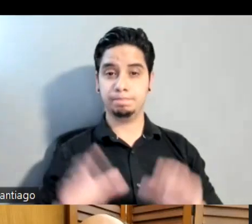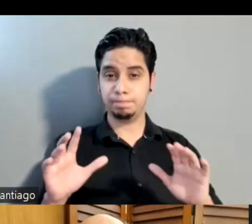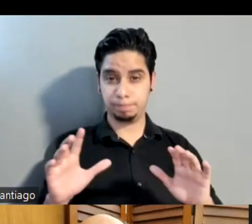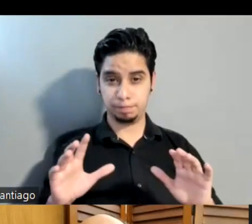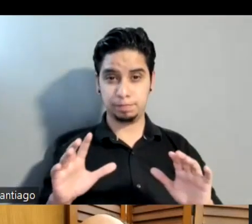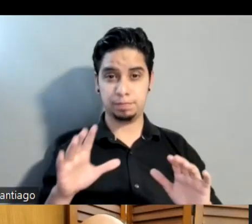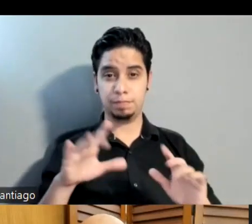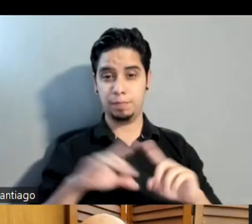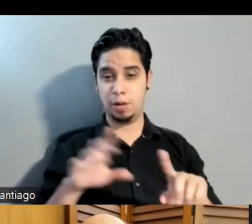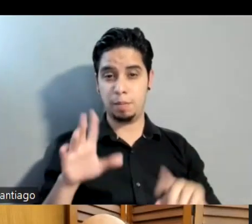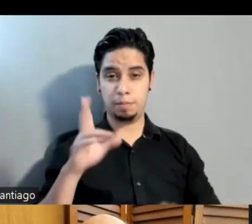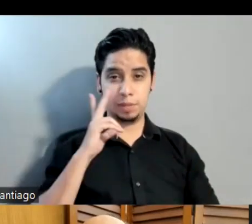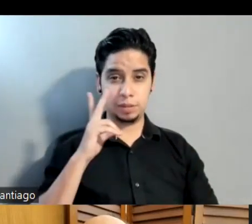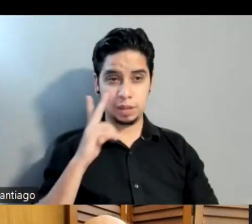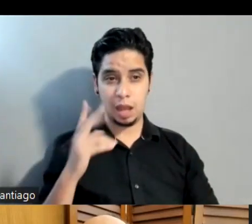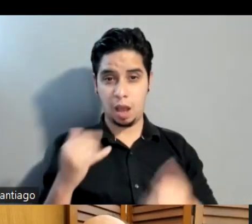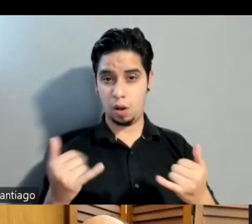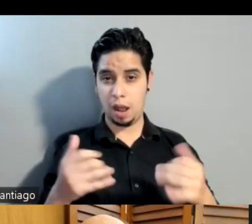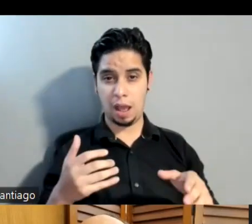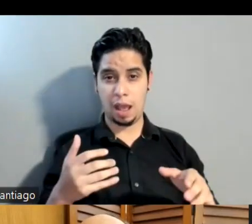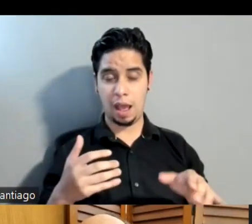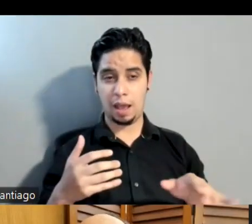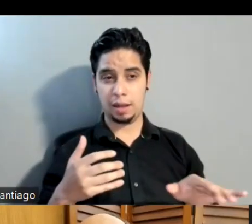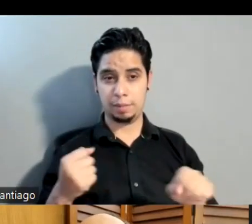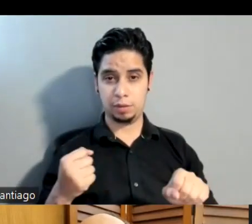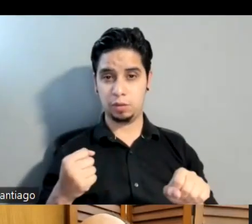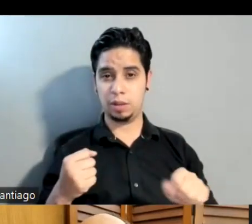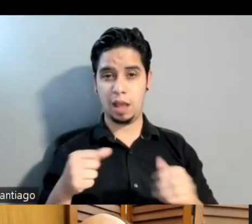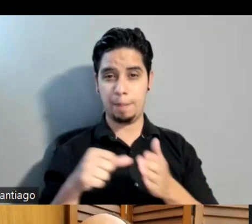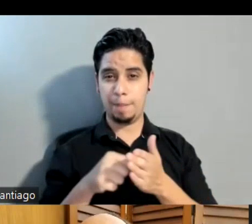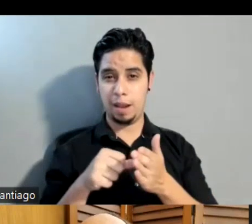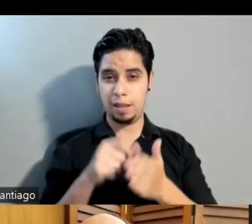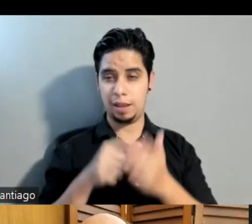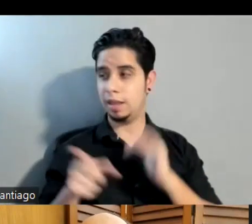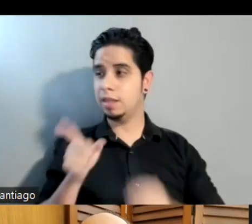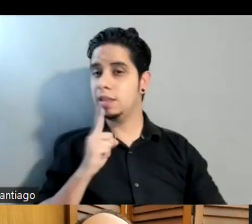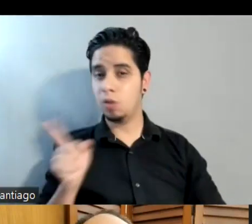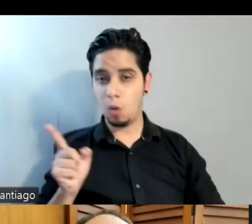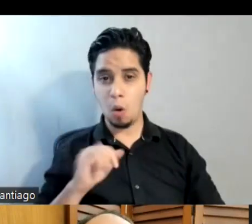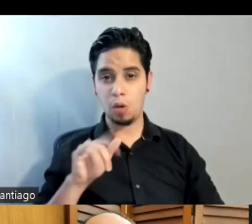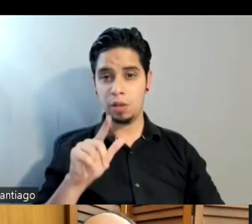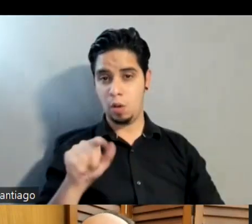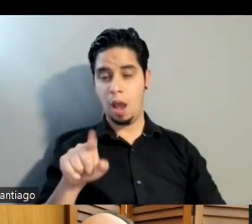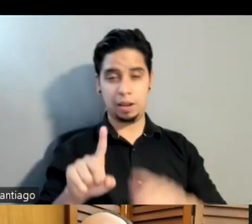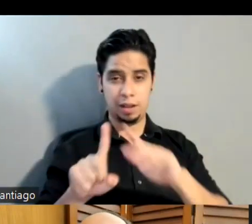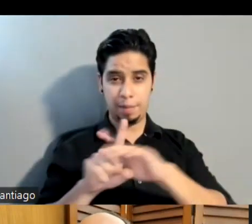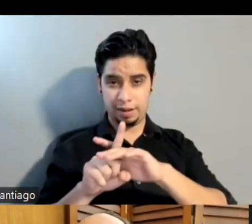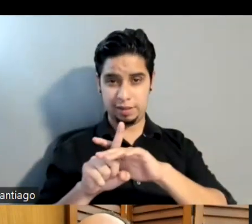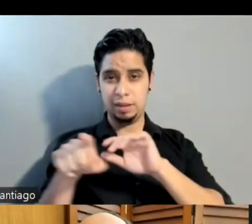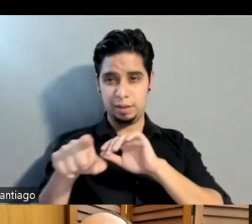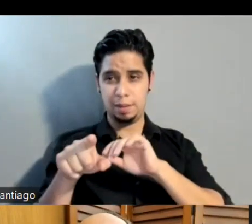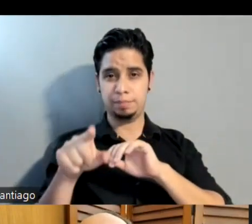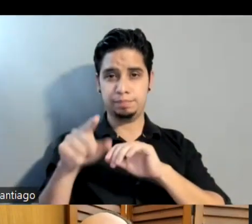nada, vamos rápidamente, porque en la página que dijo Celo hay una pestañita de las encuestas. Vamos